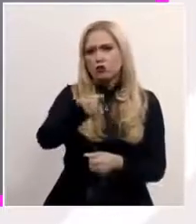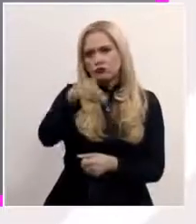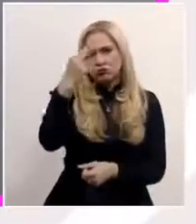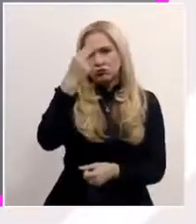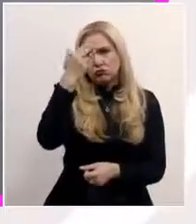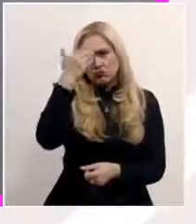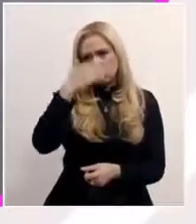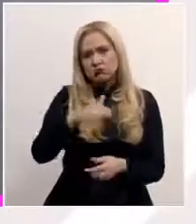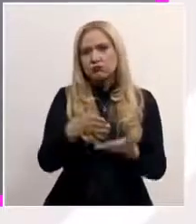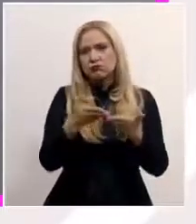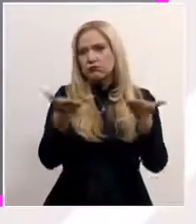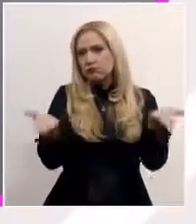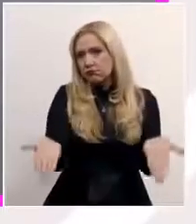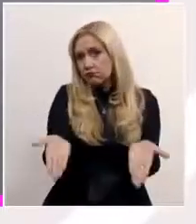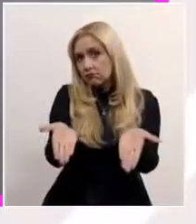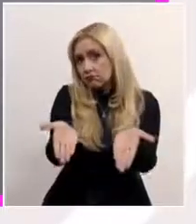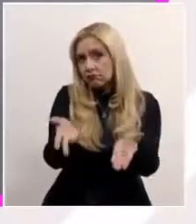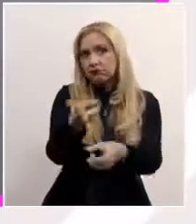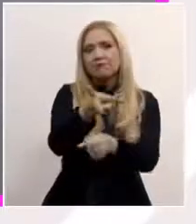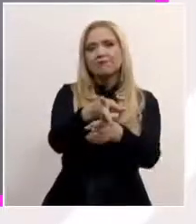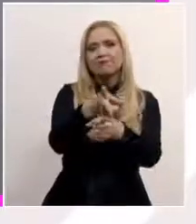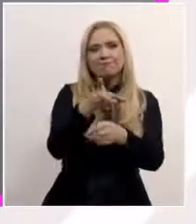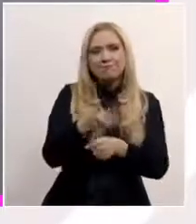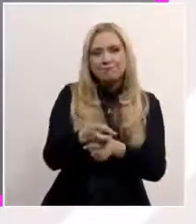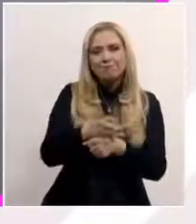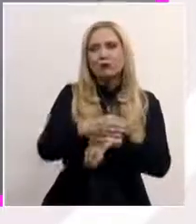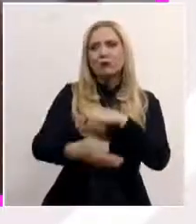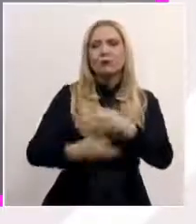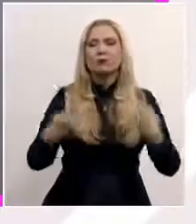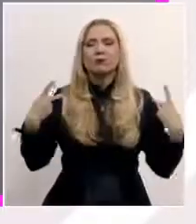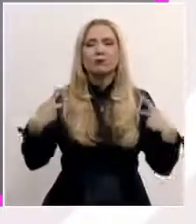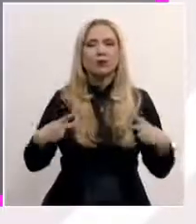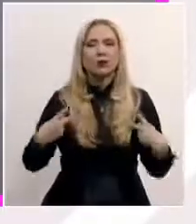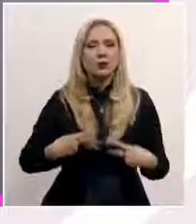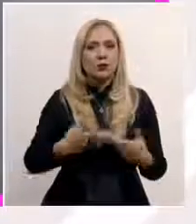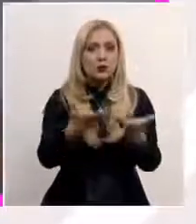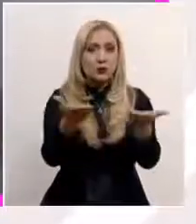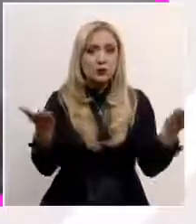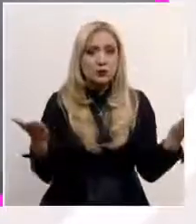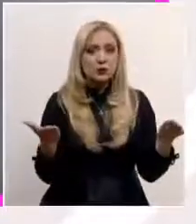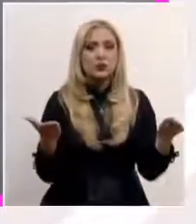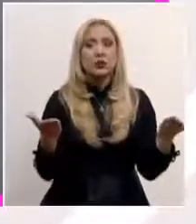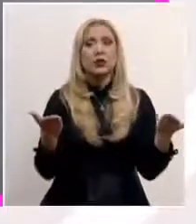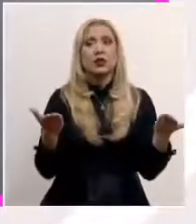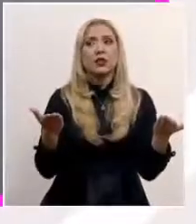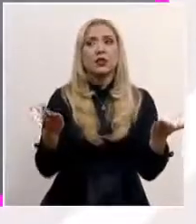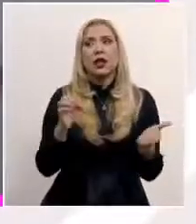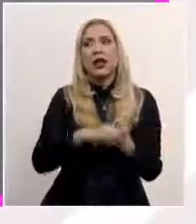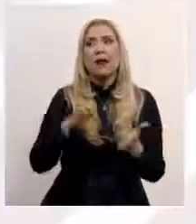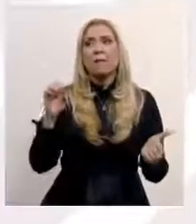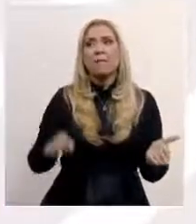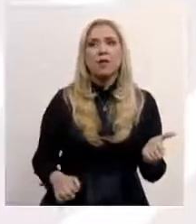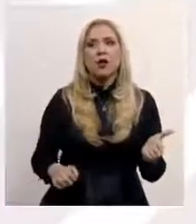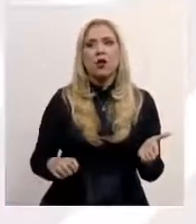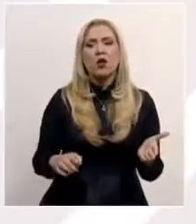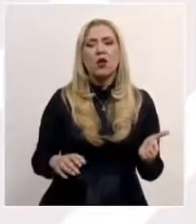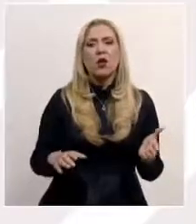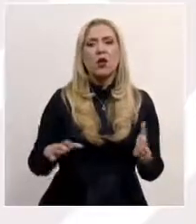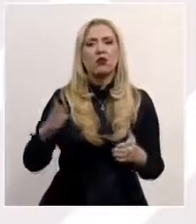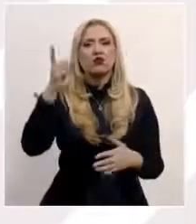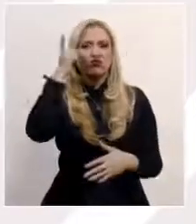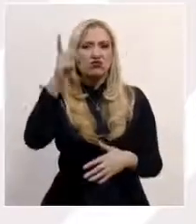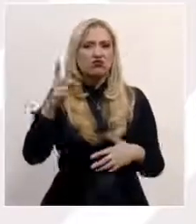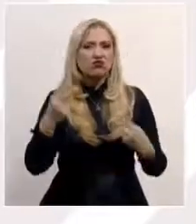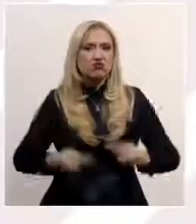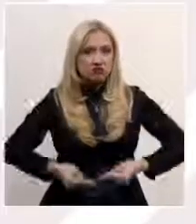ser útil y pues en general invitarles, ¿no? A todas aquellas personas que tienen incidencia, especialmente, por ejemplo, empresarias,